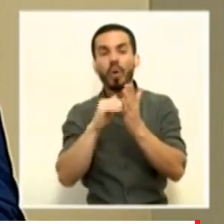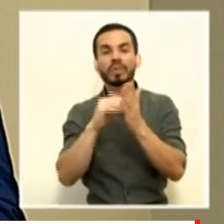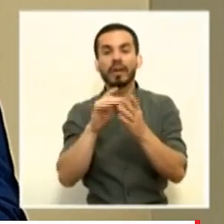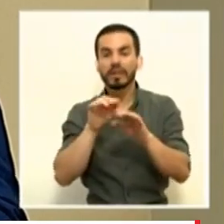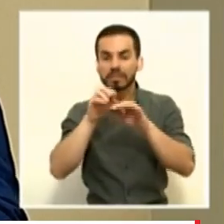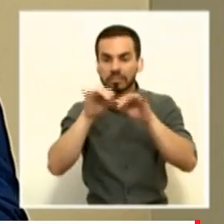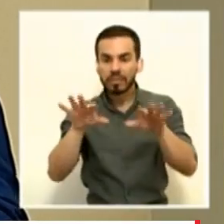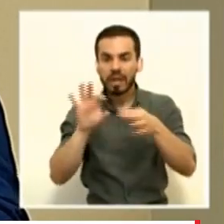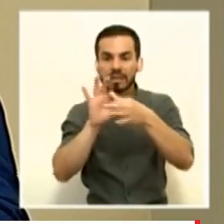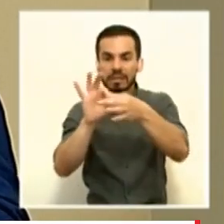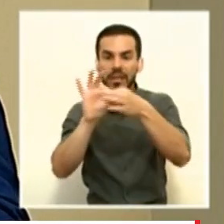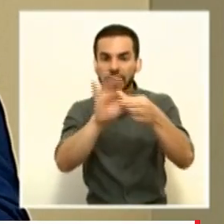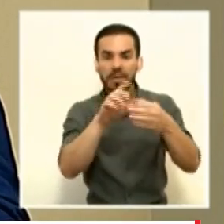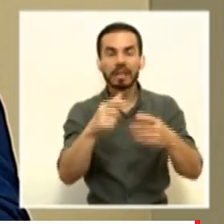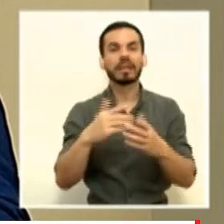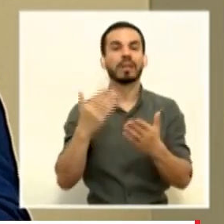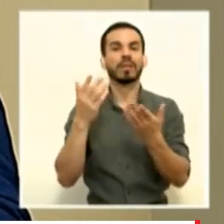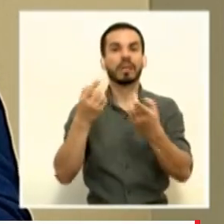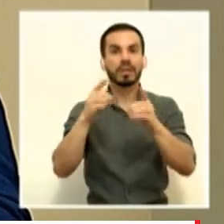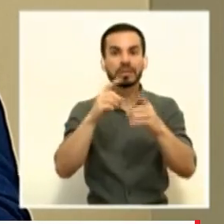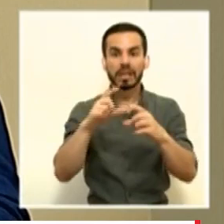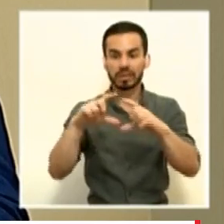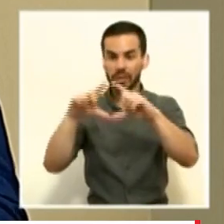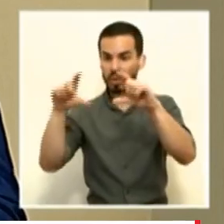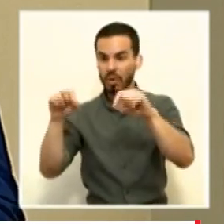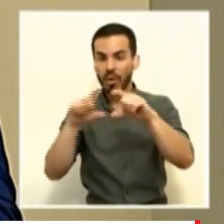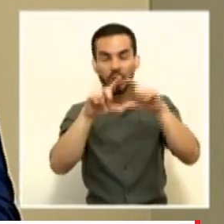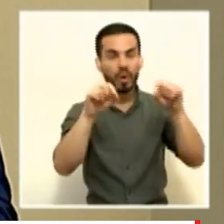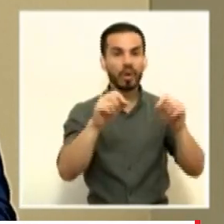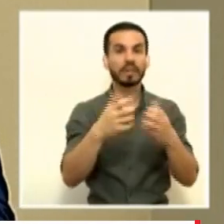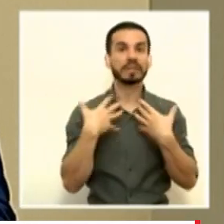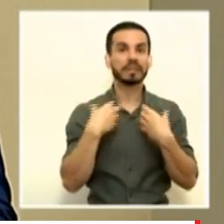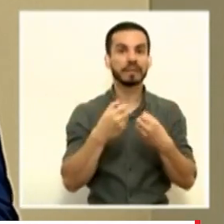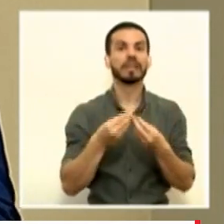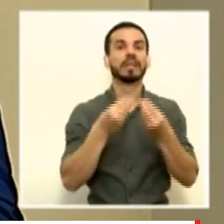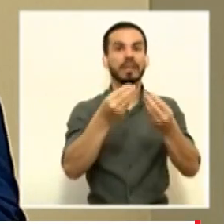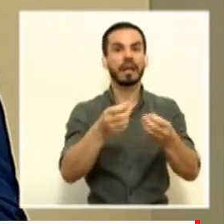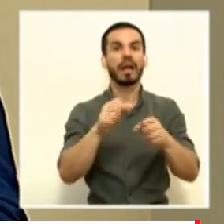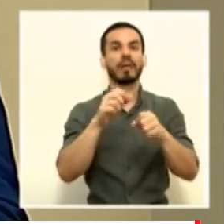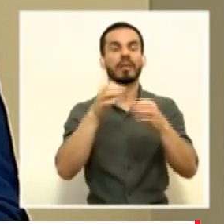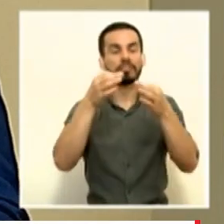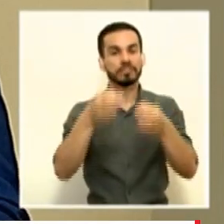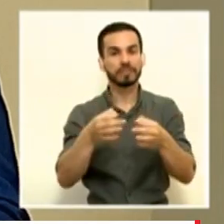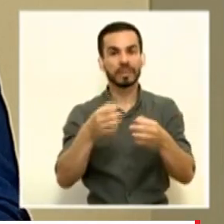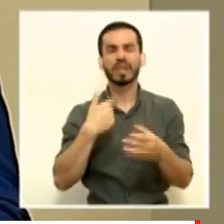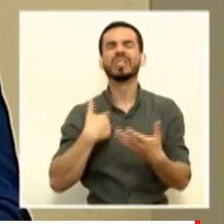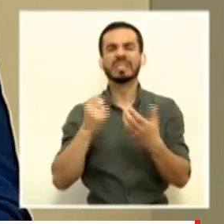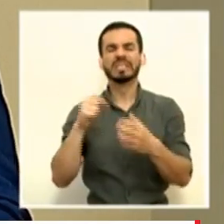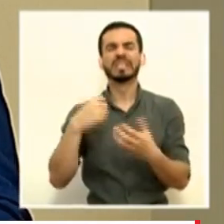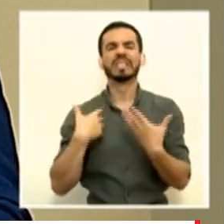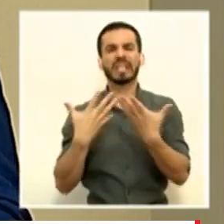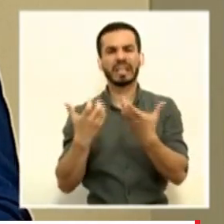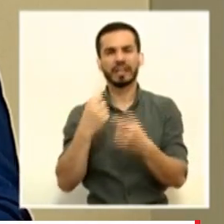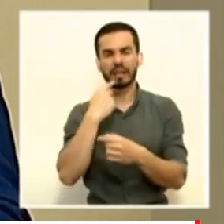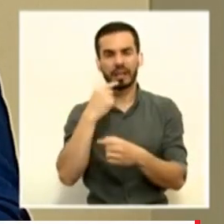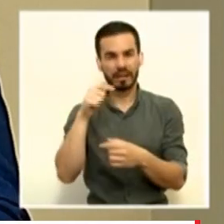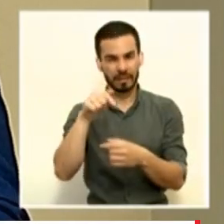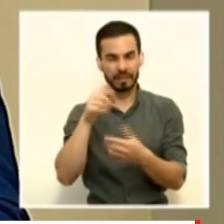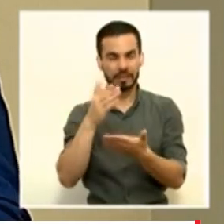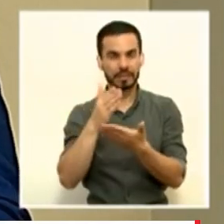casos y de las órdenes sanitarias giradas de forma oportuna. Y yo sí quería decir aquí